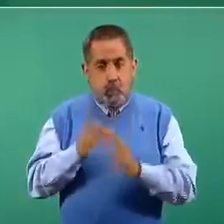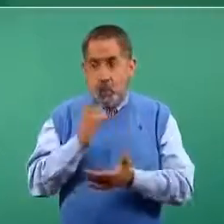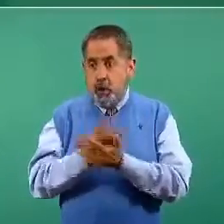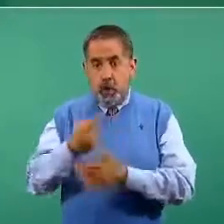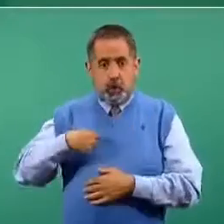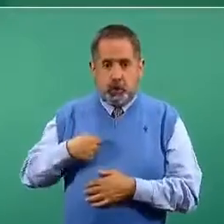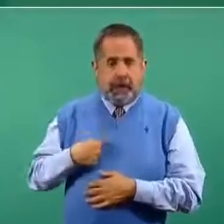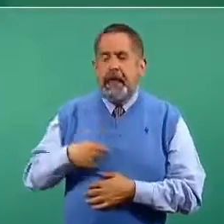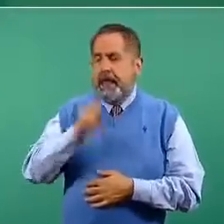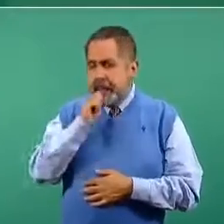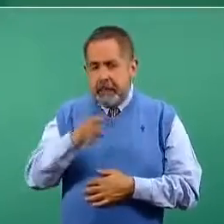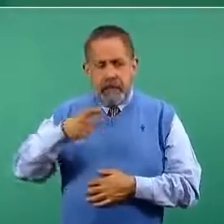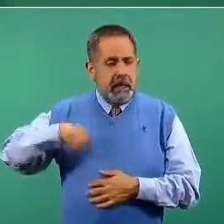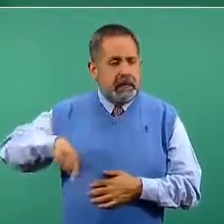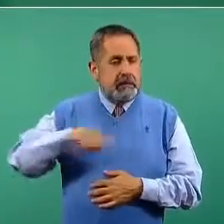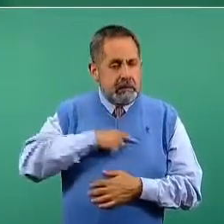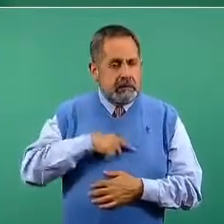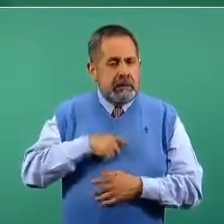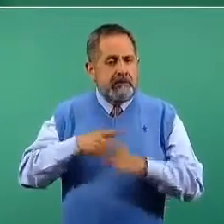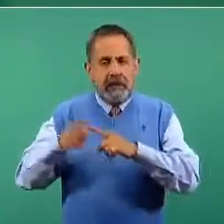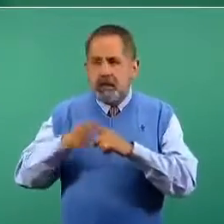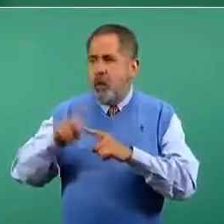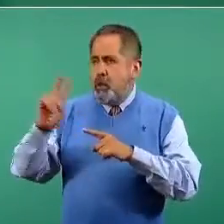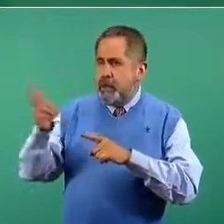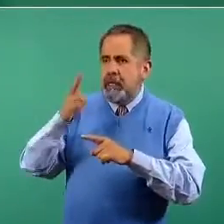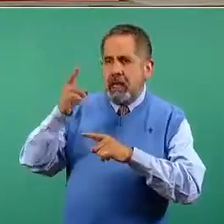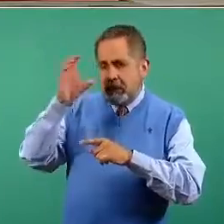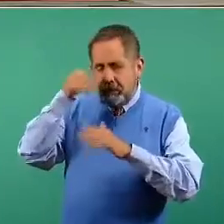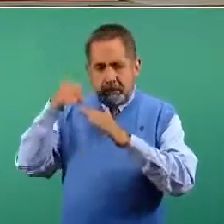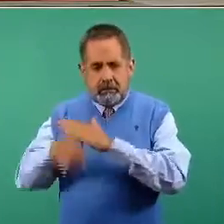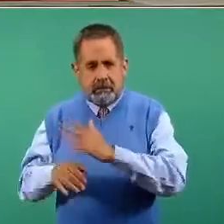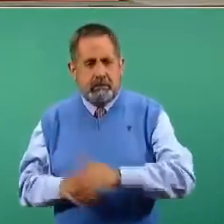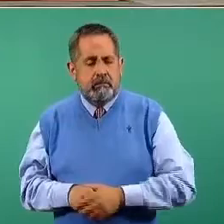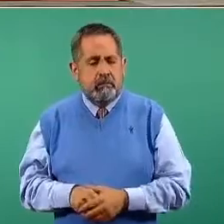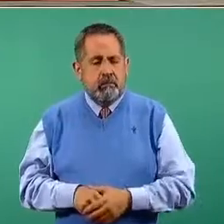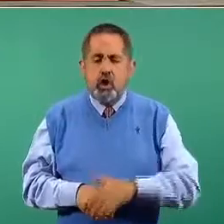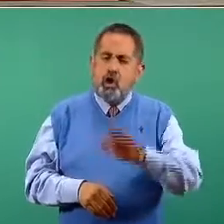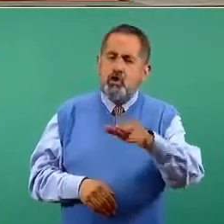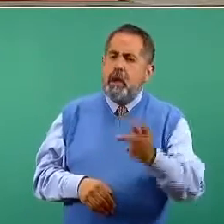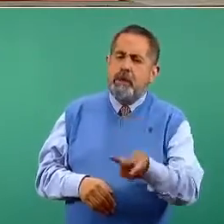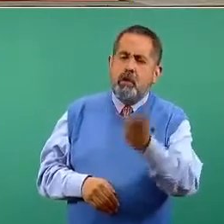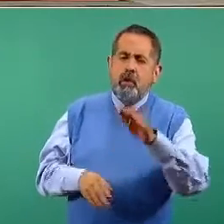nosotros, sino también entidades académicas y científicas.